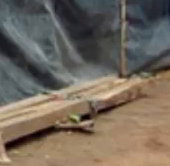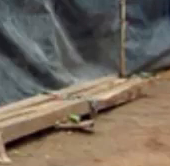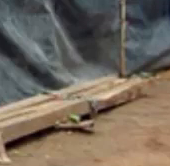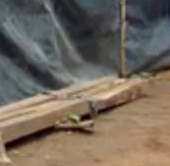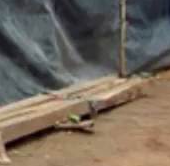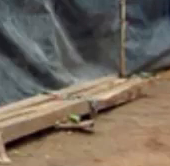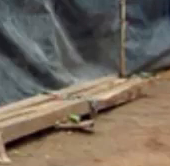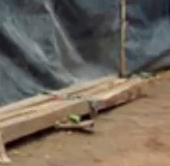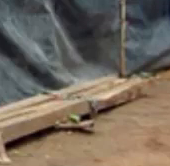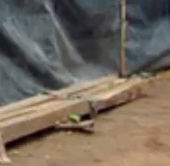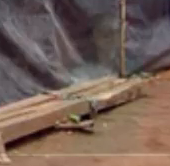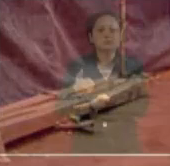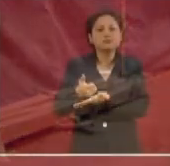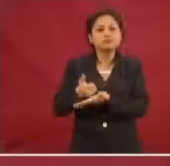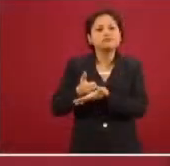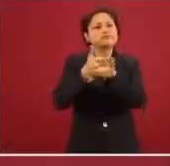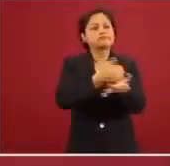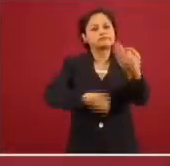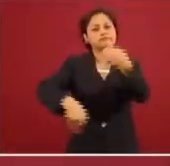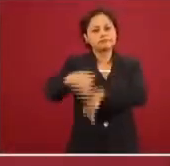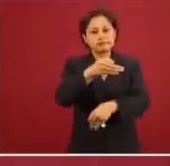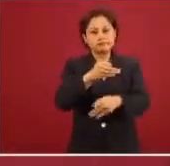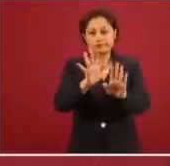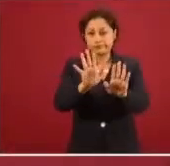Te puede decir en una frase: